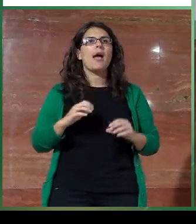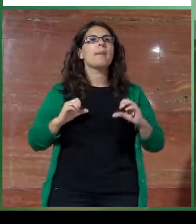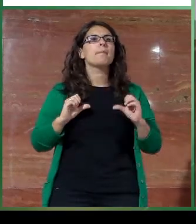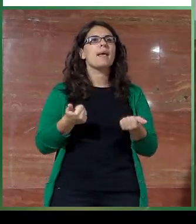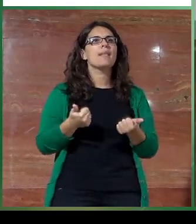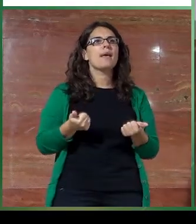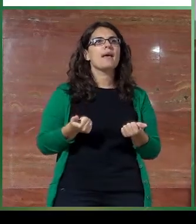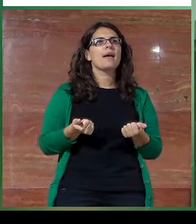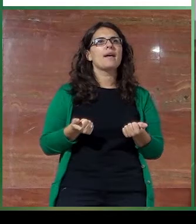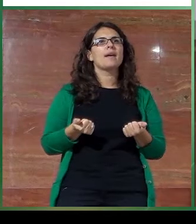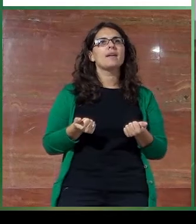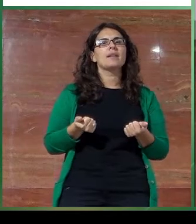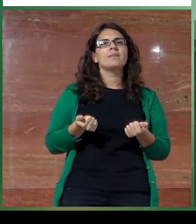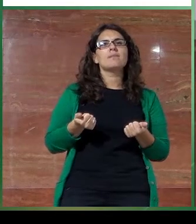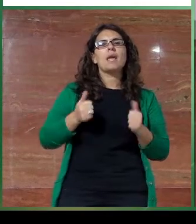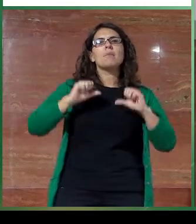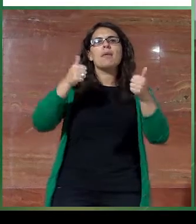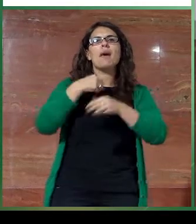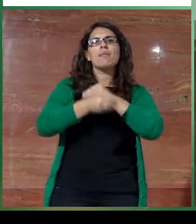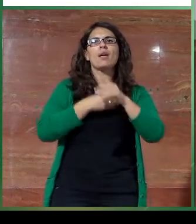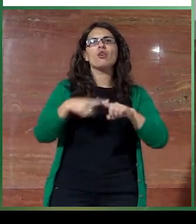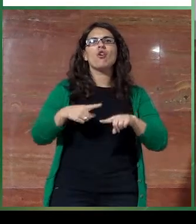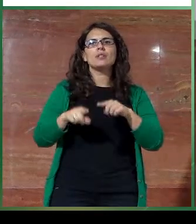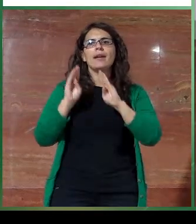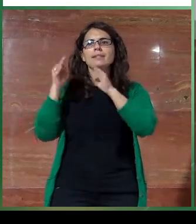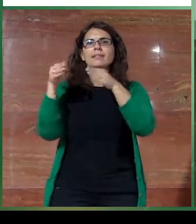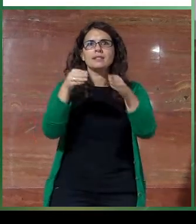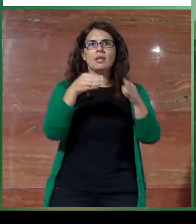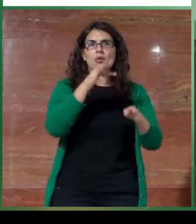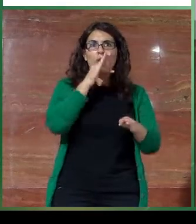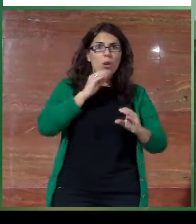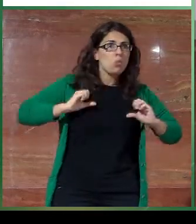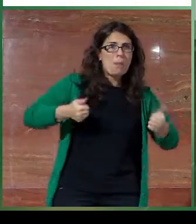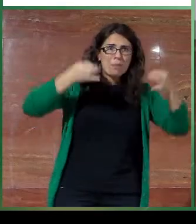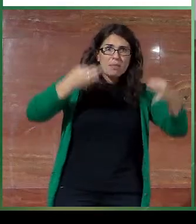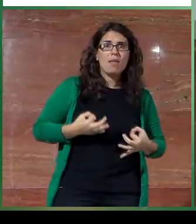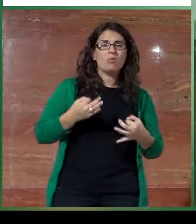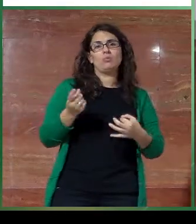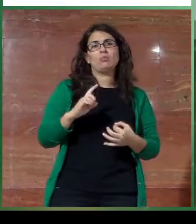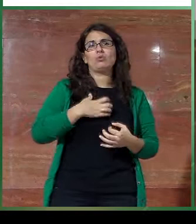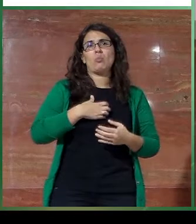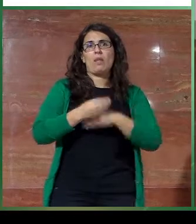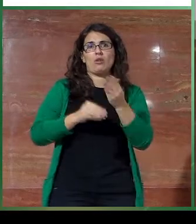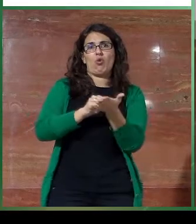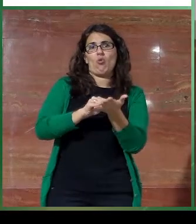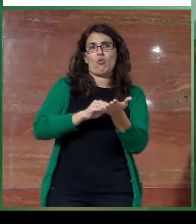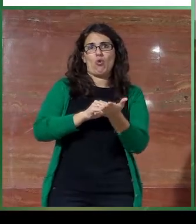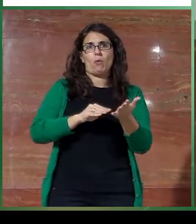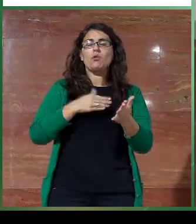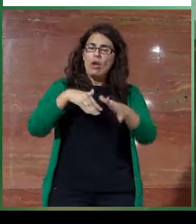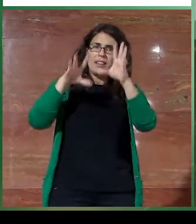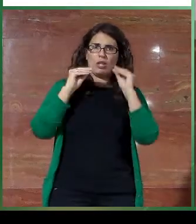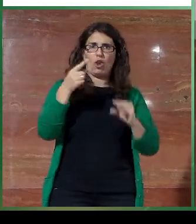migas si aún no has cortado el pan. Bueno, digamos que esa margen toca, pero entiendo lo que